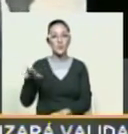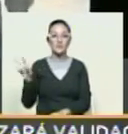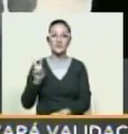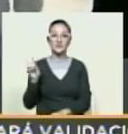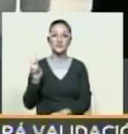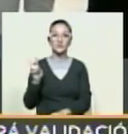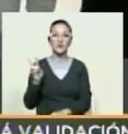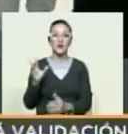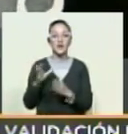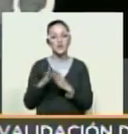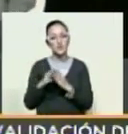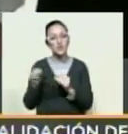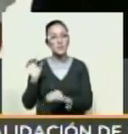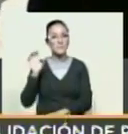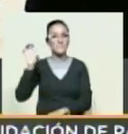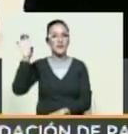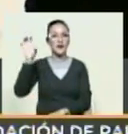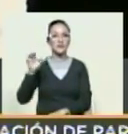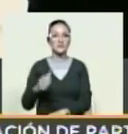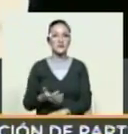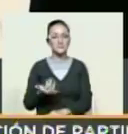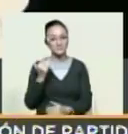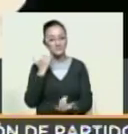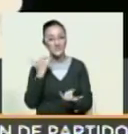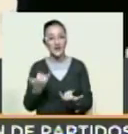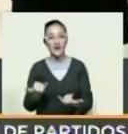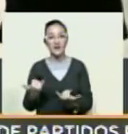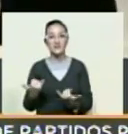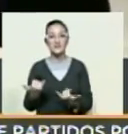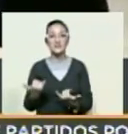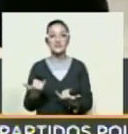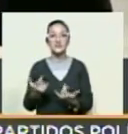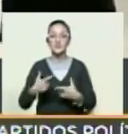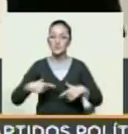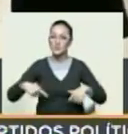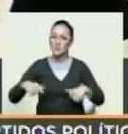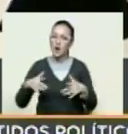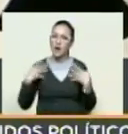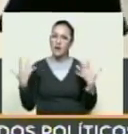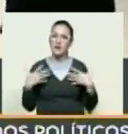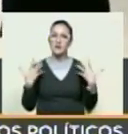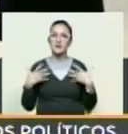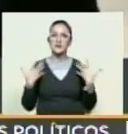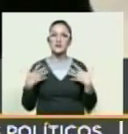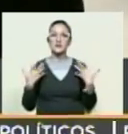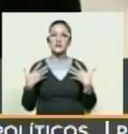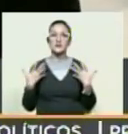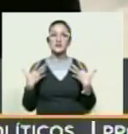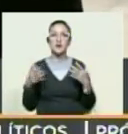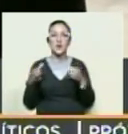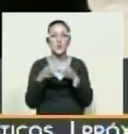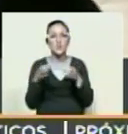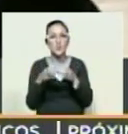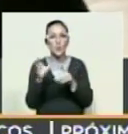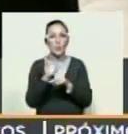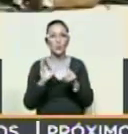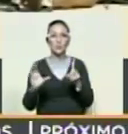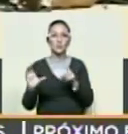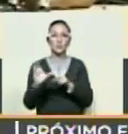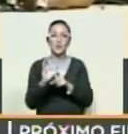toda nuestra patria. Nos encontramos nosotros en este espacio lleno de alegría, con agrupaciones